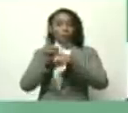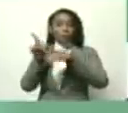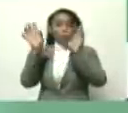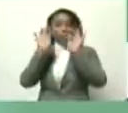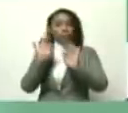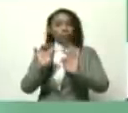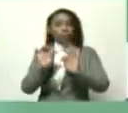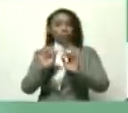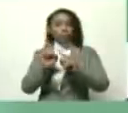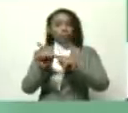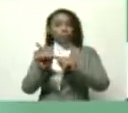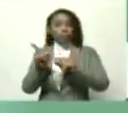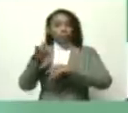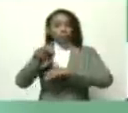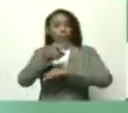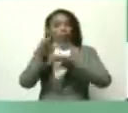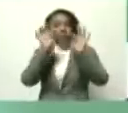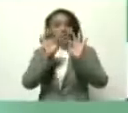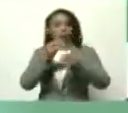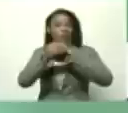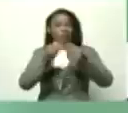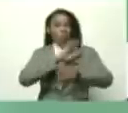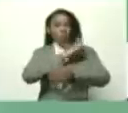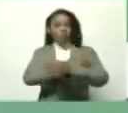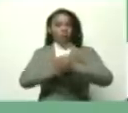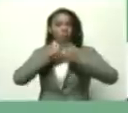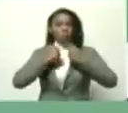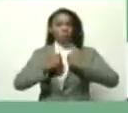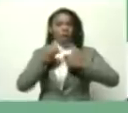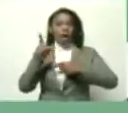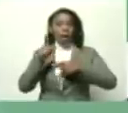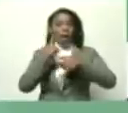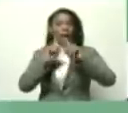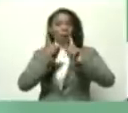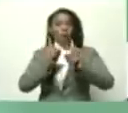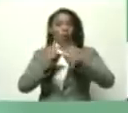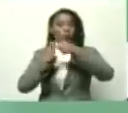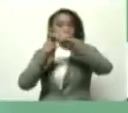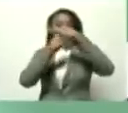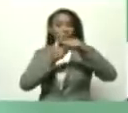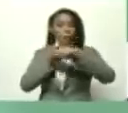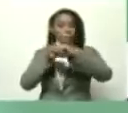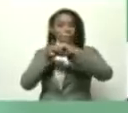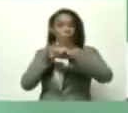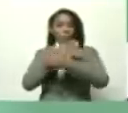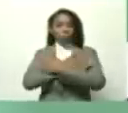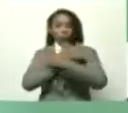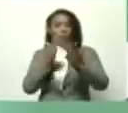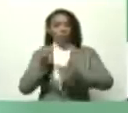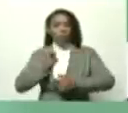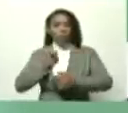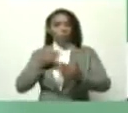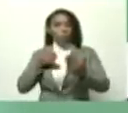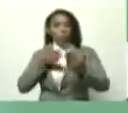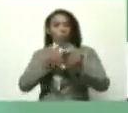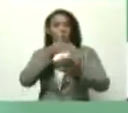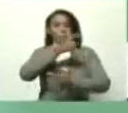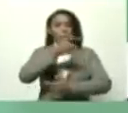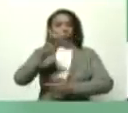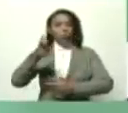sentido buscaban la manera de hacerse fuertes allí, si tenían hasta francotiradores, Eligio, dispuestos para disparar contra